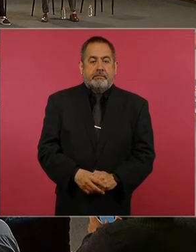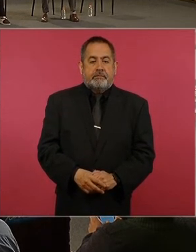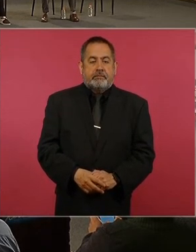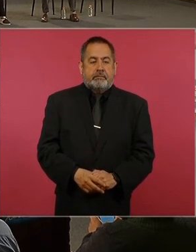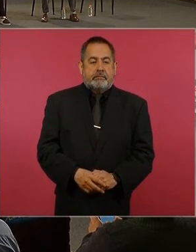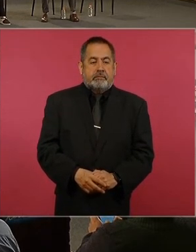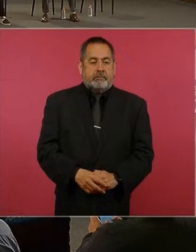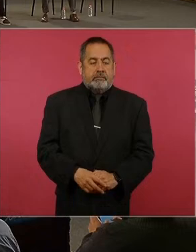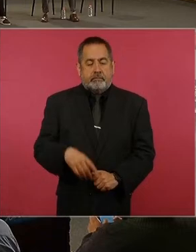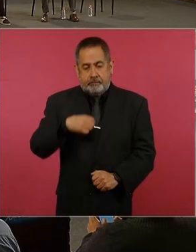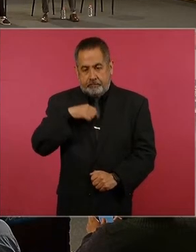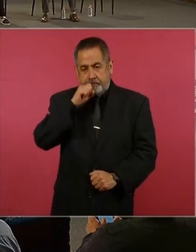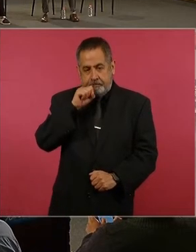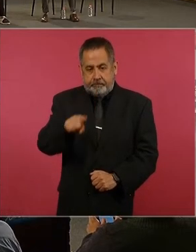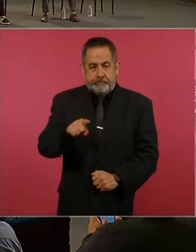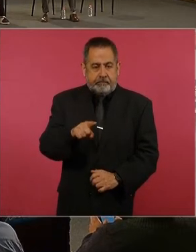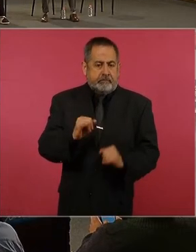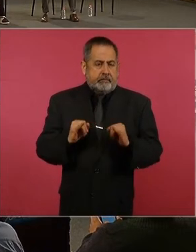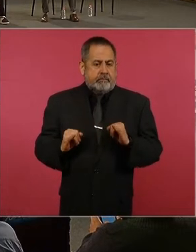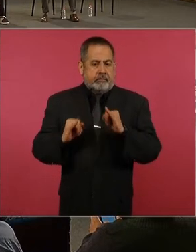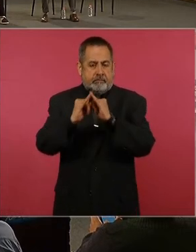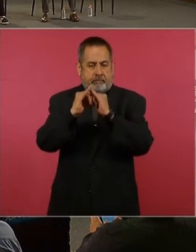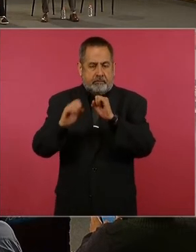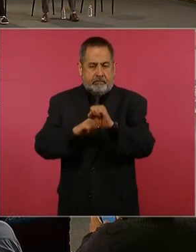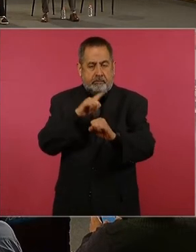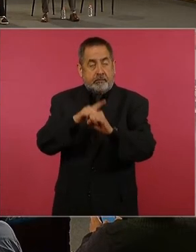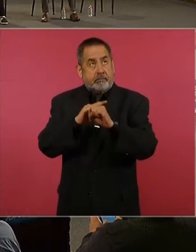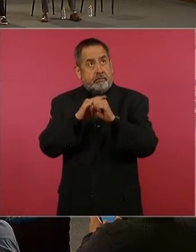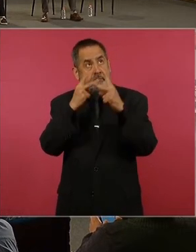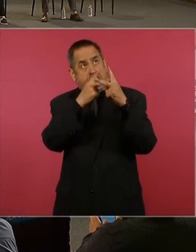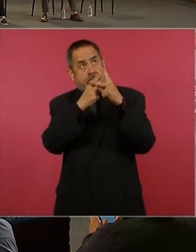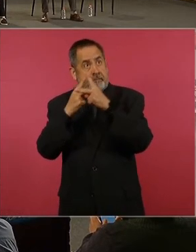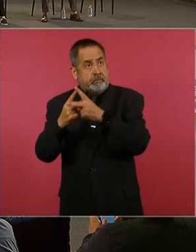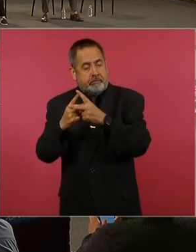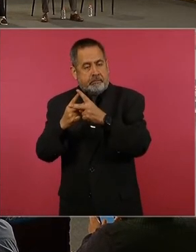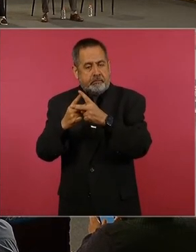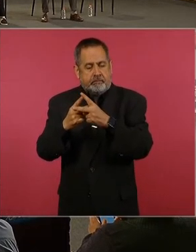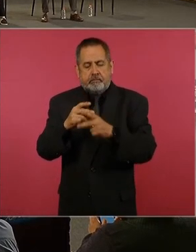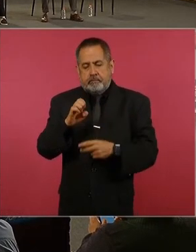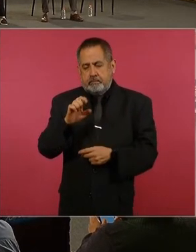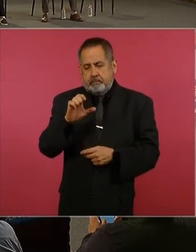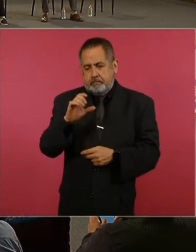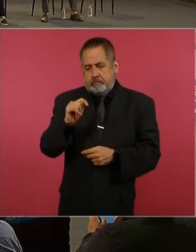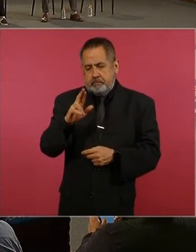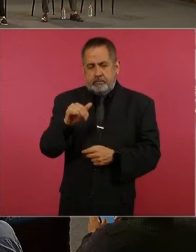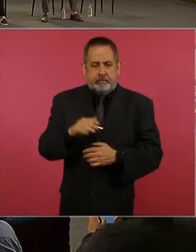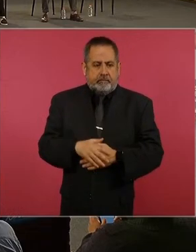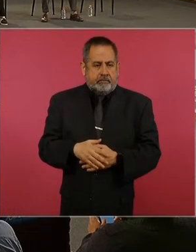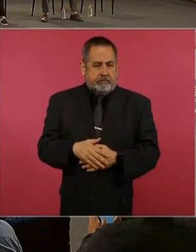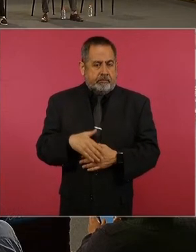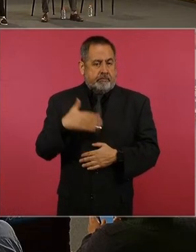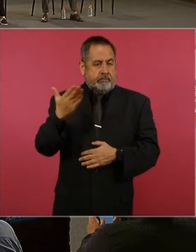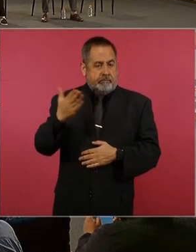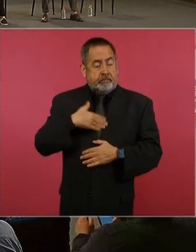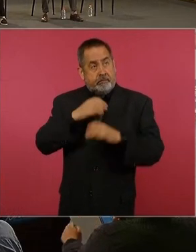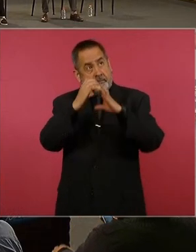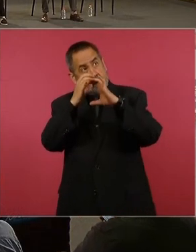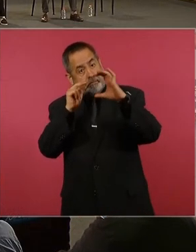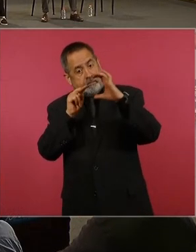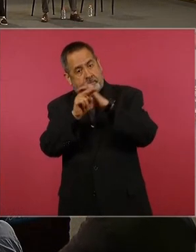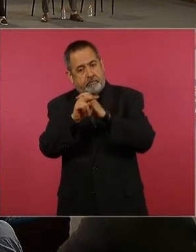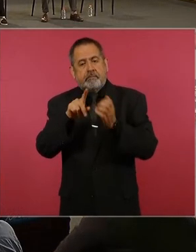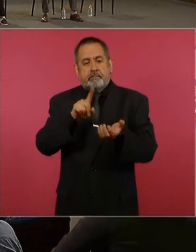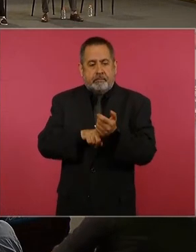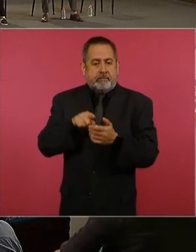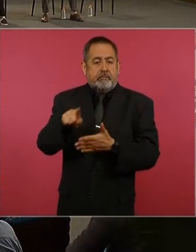Vengo también del Instituto Nacional de Astrofísica, Óptica y Electrónica. Esta es nuestra cámara Schmidt y este es el telescopio